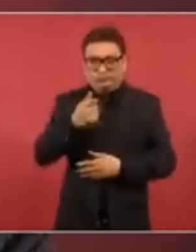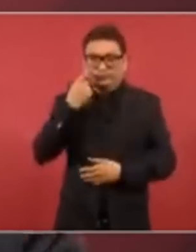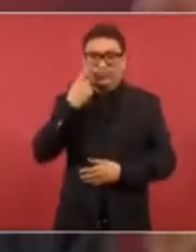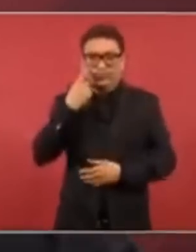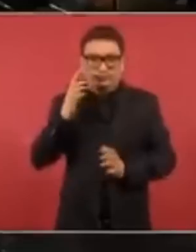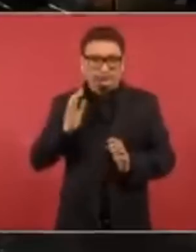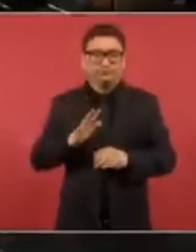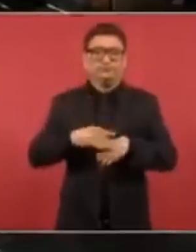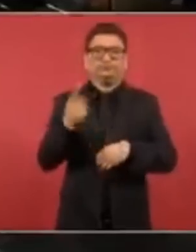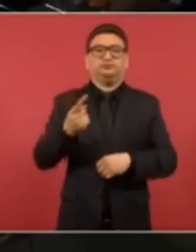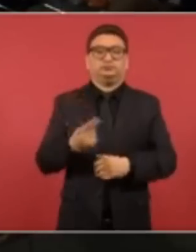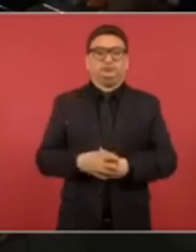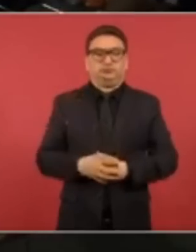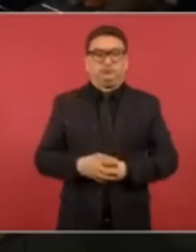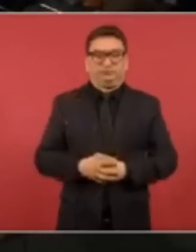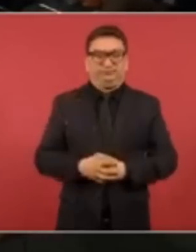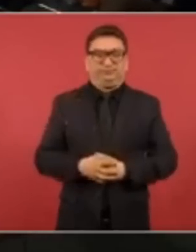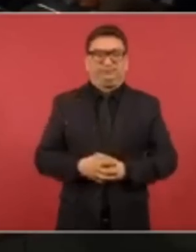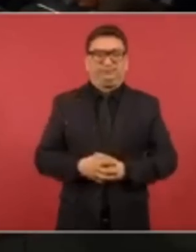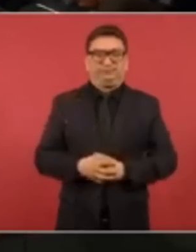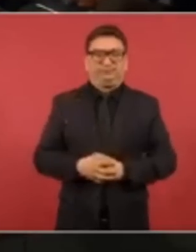O sea, porque